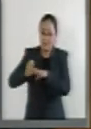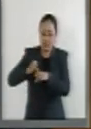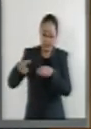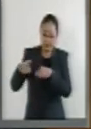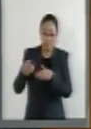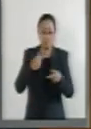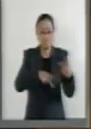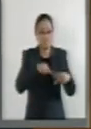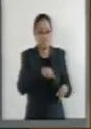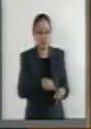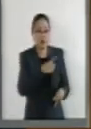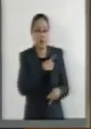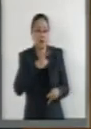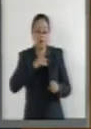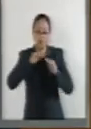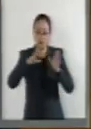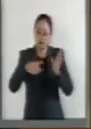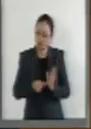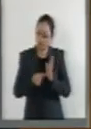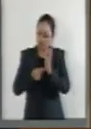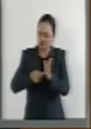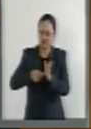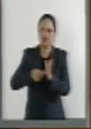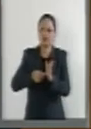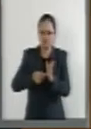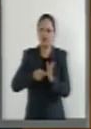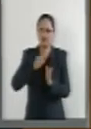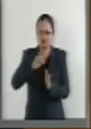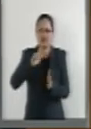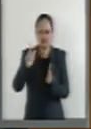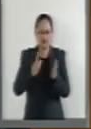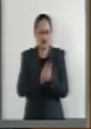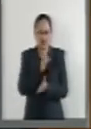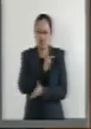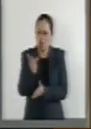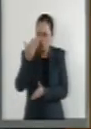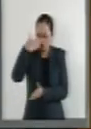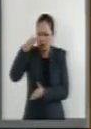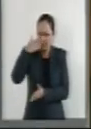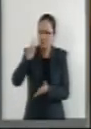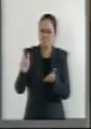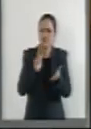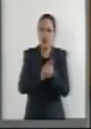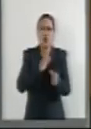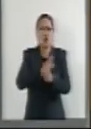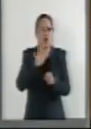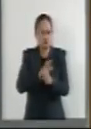Tenemos que darle certeza y certidumbre legal a todas las partes interesadas.